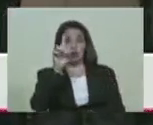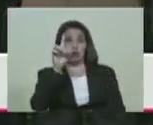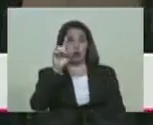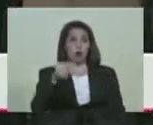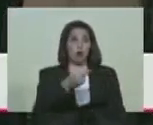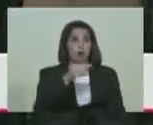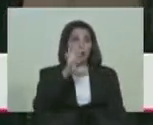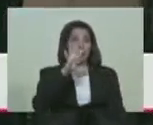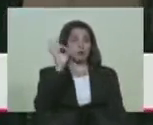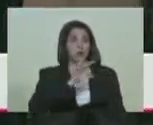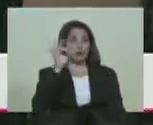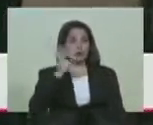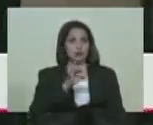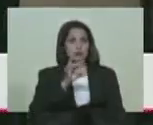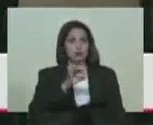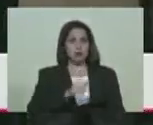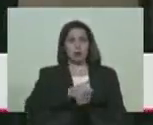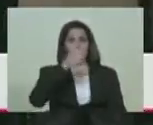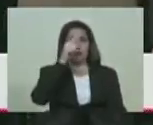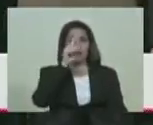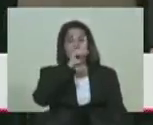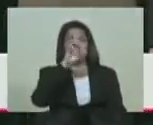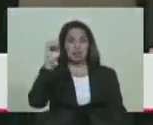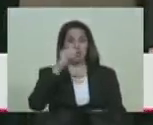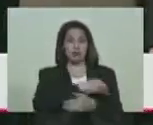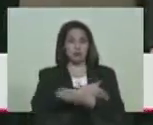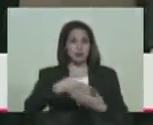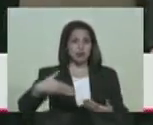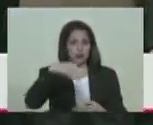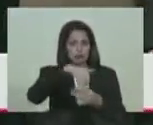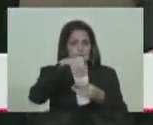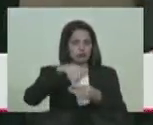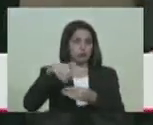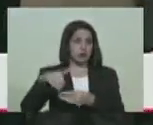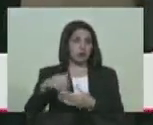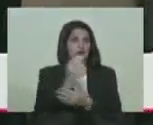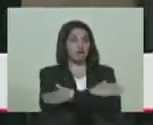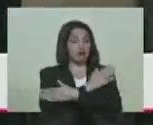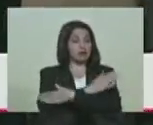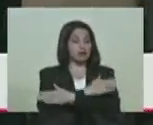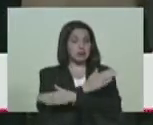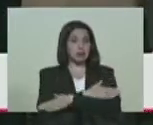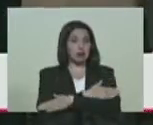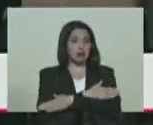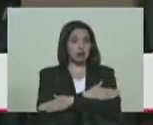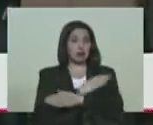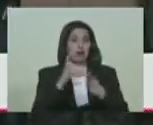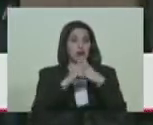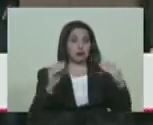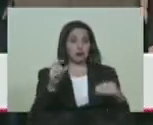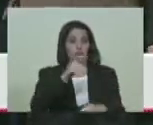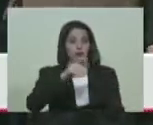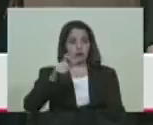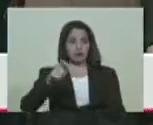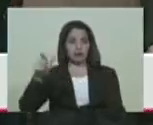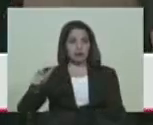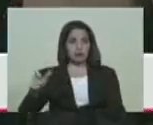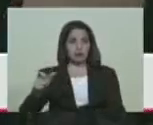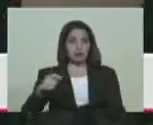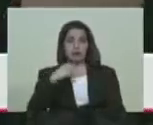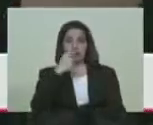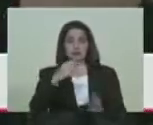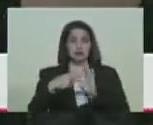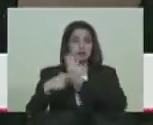61.4%. Más de 10 millones de votantes. Quiero felicitar a los 10 millones de votantes que salieron a decirle al